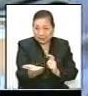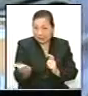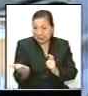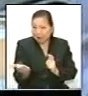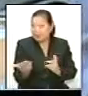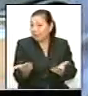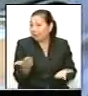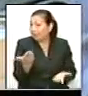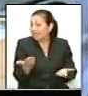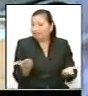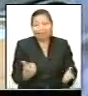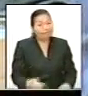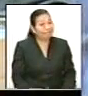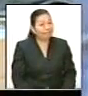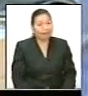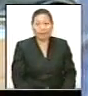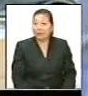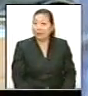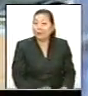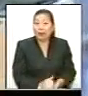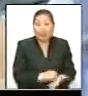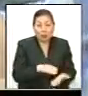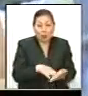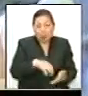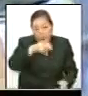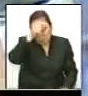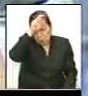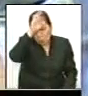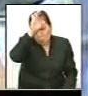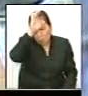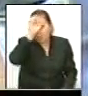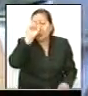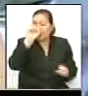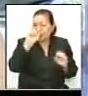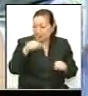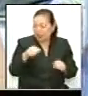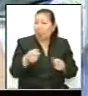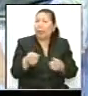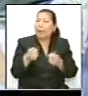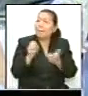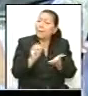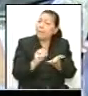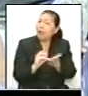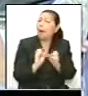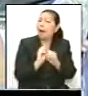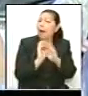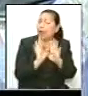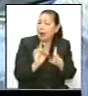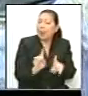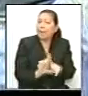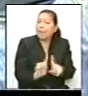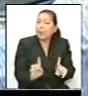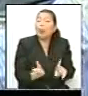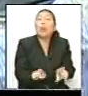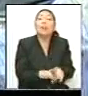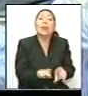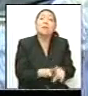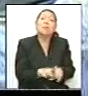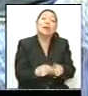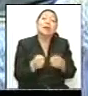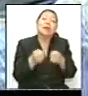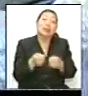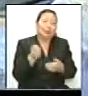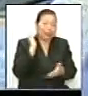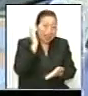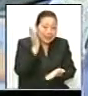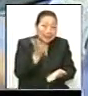una situación que el pueblo cusqueño exige que se aclare, pero también exige que la